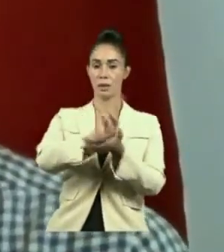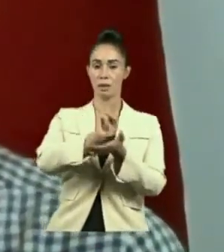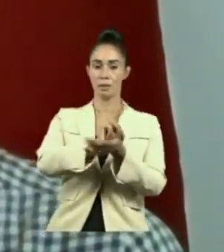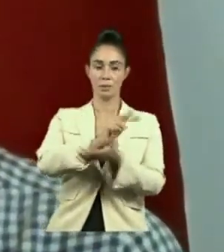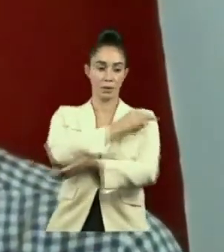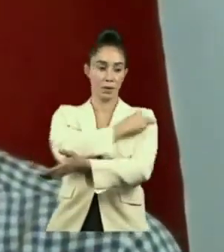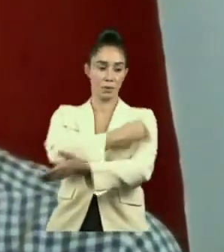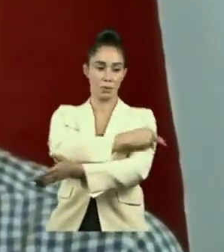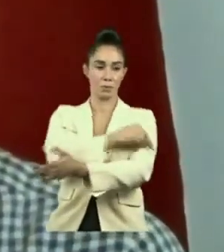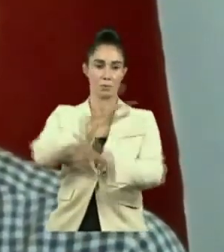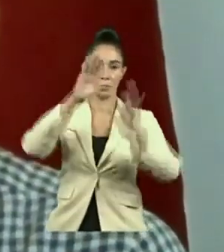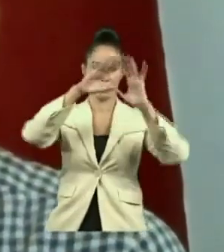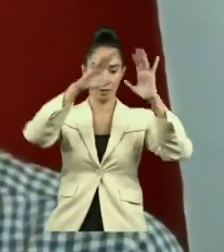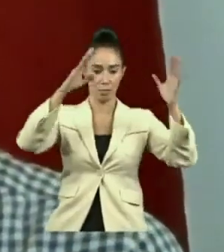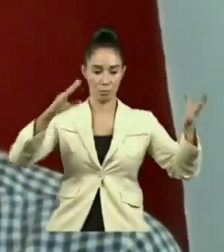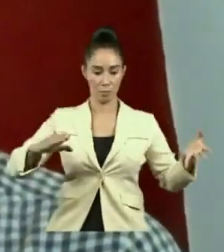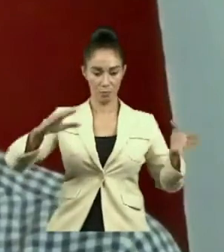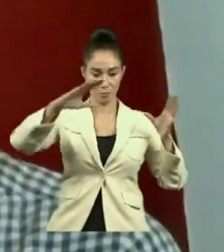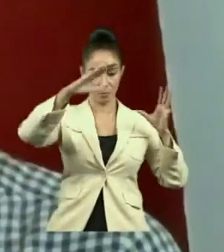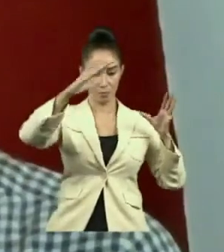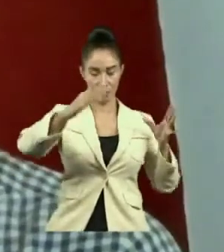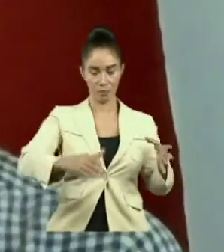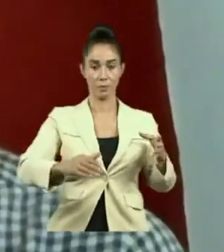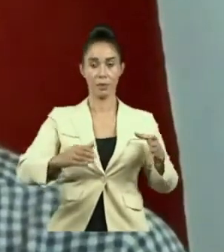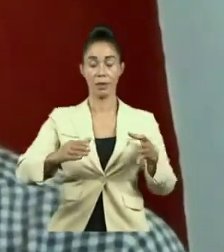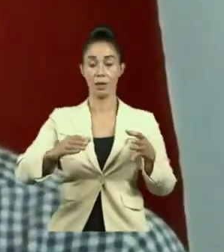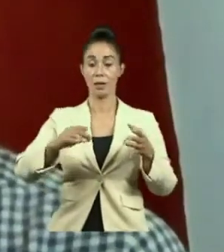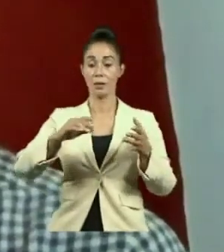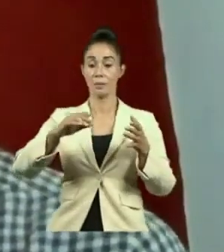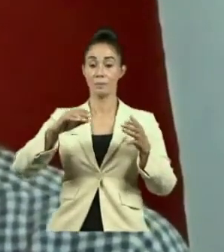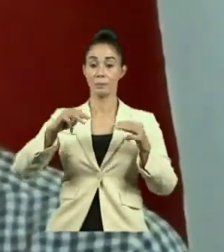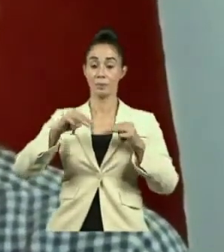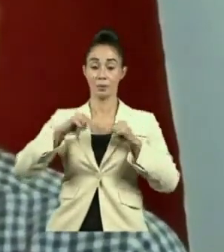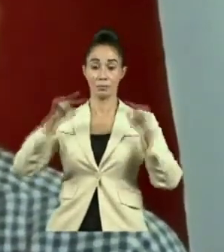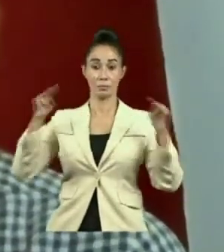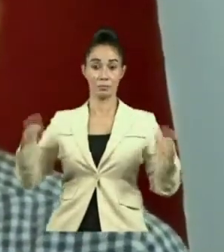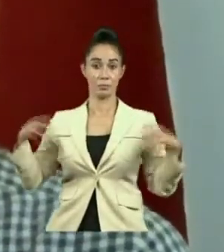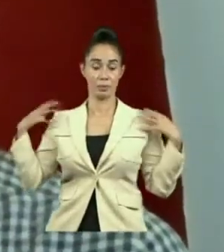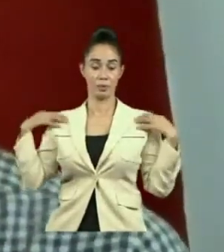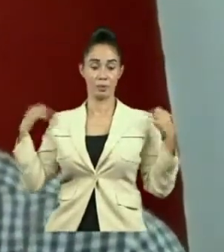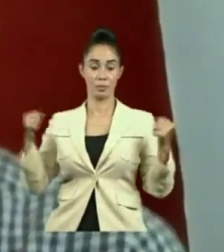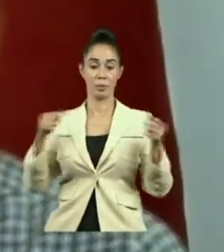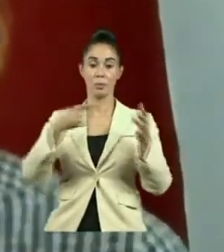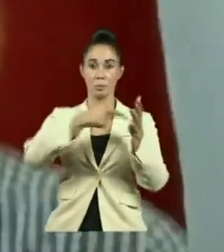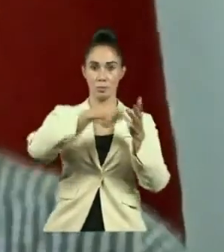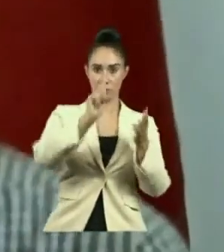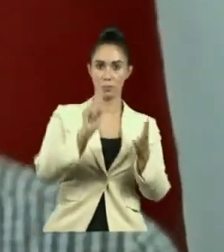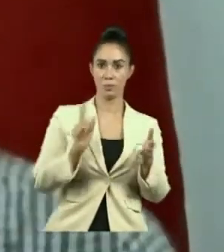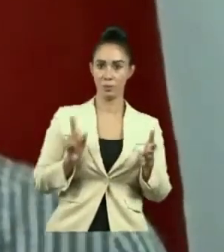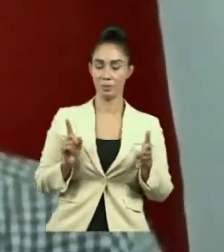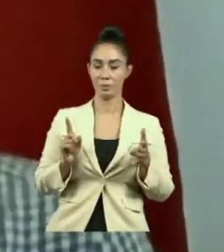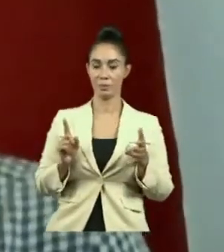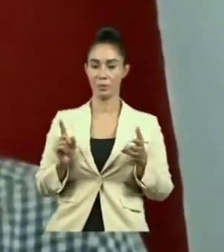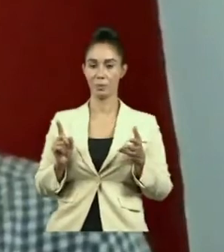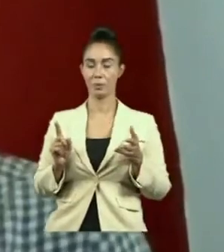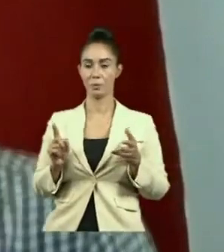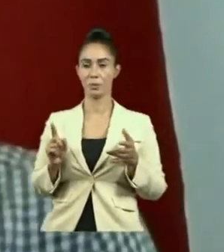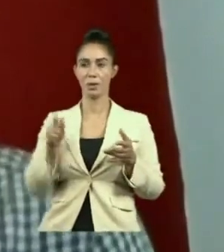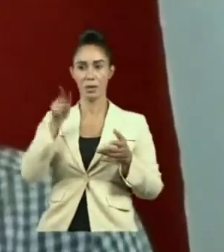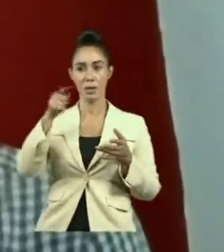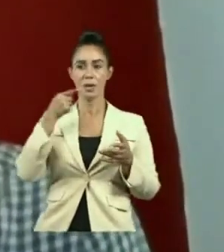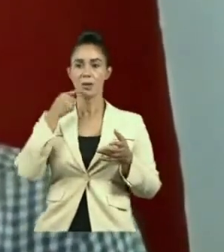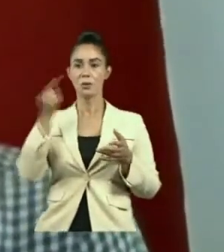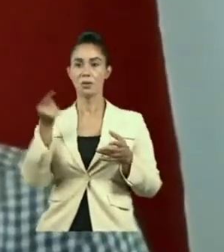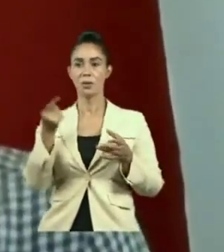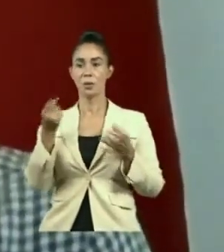contó con la aprobación del servicio nacional de salud qué derecho dijo que el hoy de equipo es obviamente uno se cuestiona cómo se